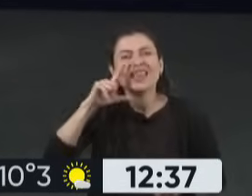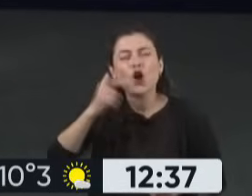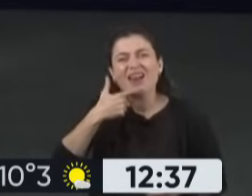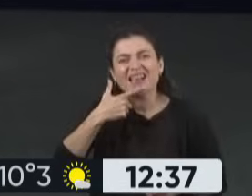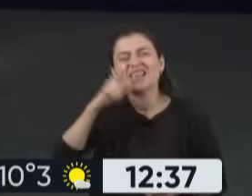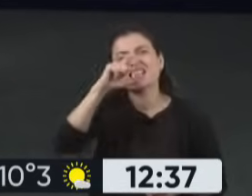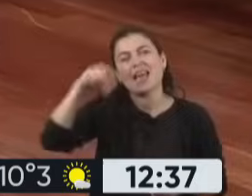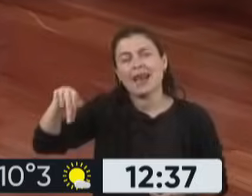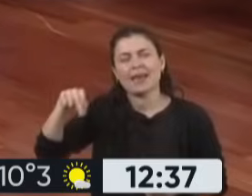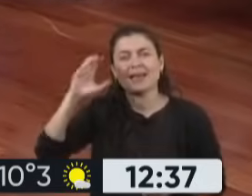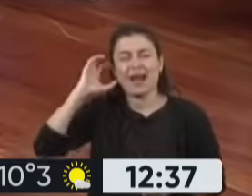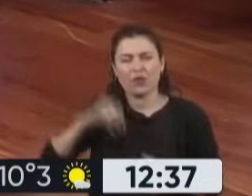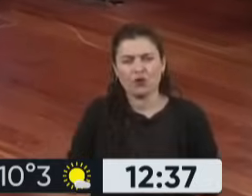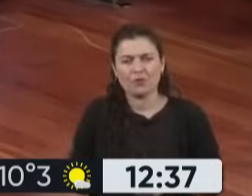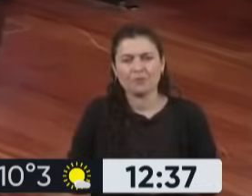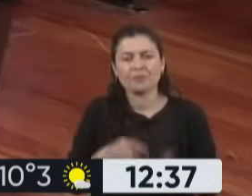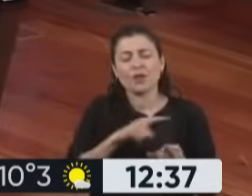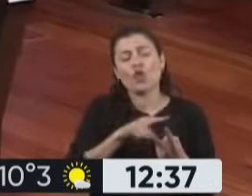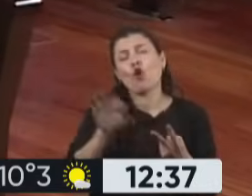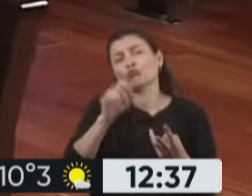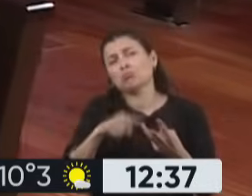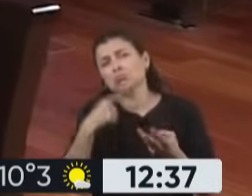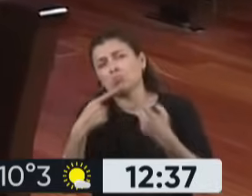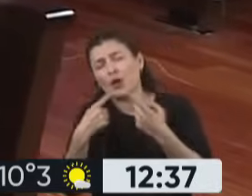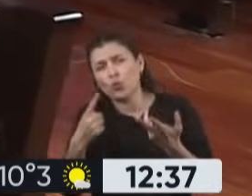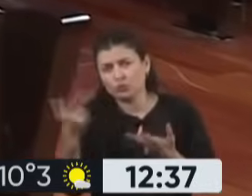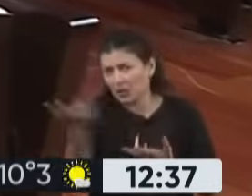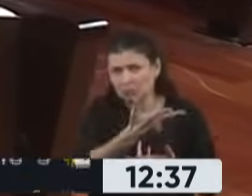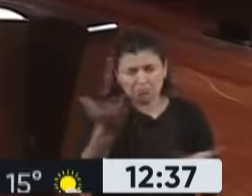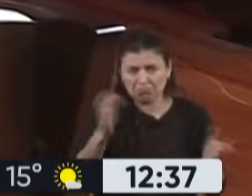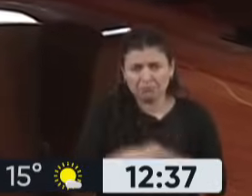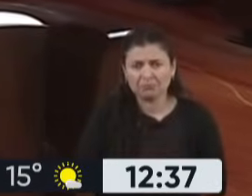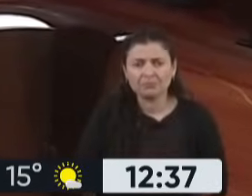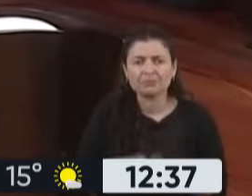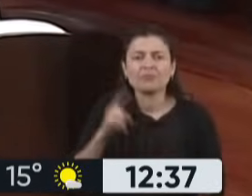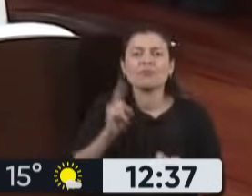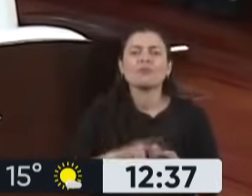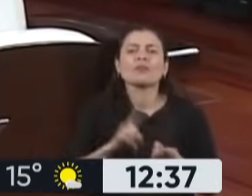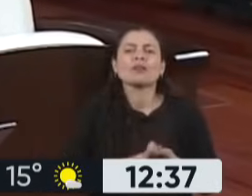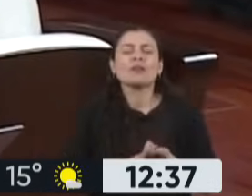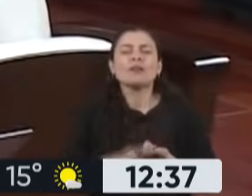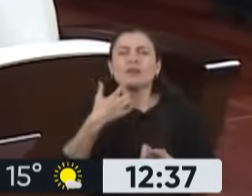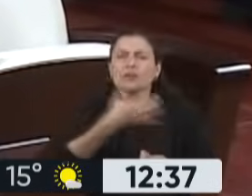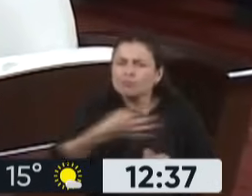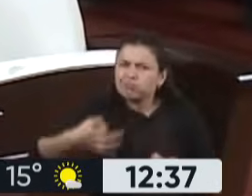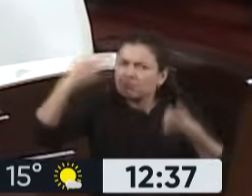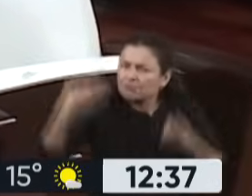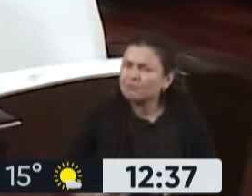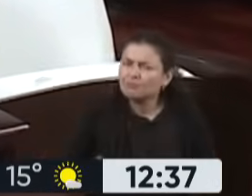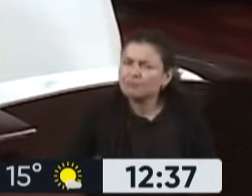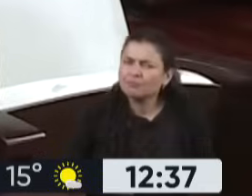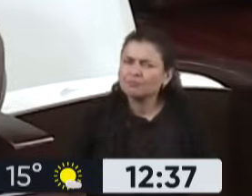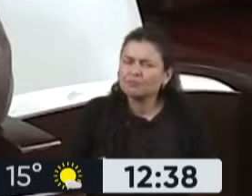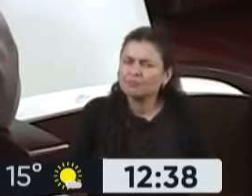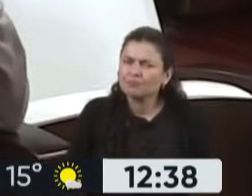Gallardo de CNN Radio. Le quería hacer 2 o 3 preguntas, ministro, o a cualquiera de los funcionarios. Uno es si